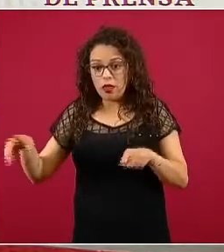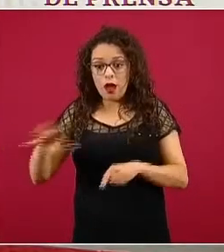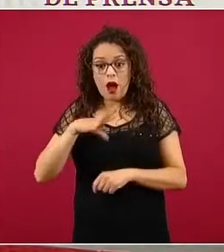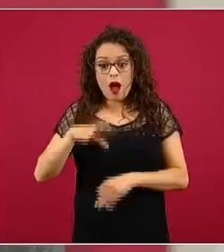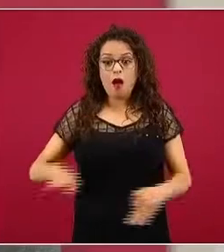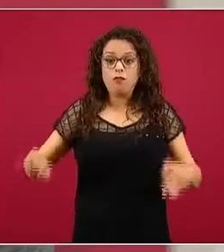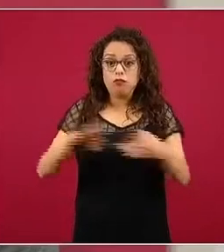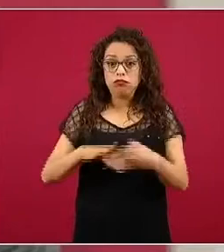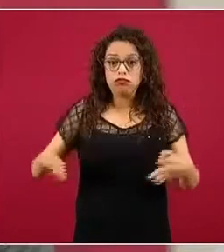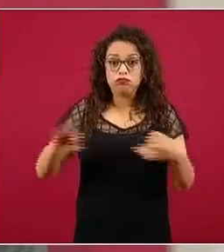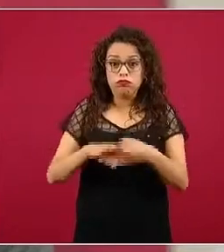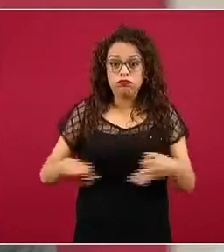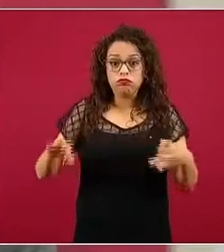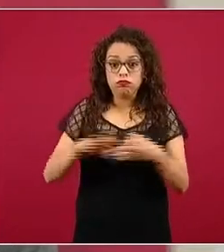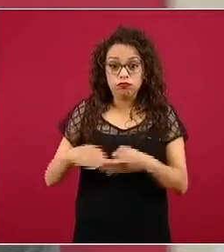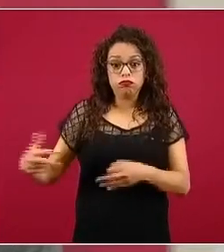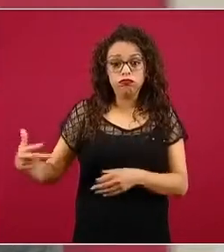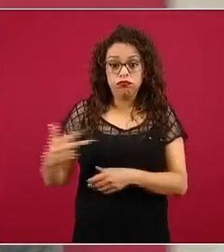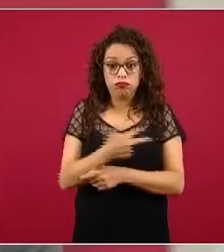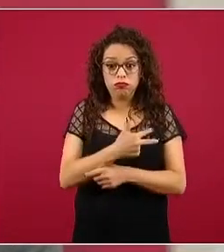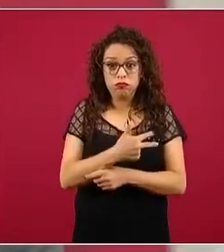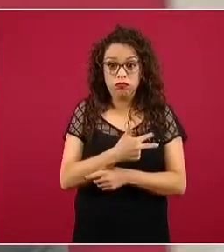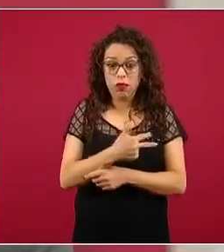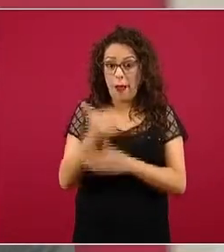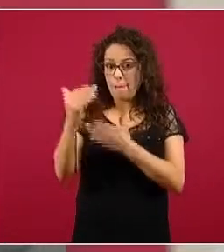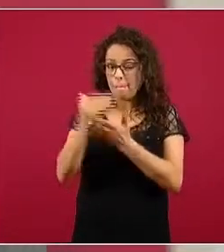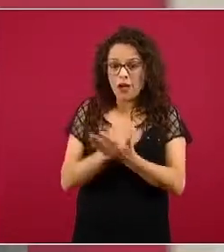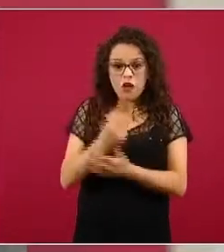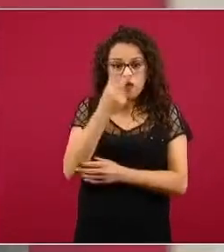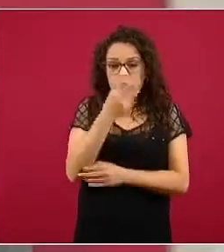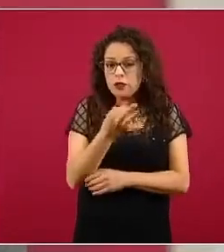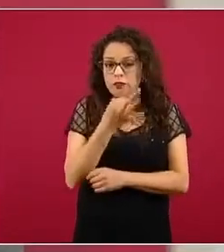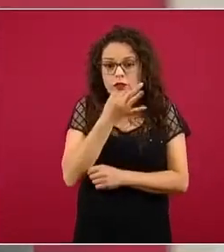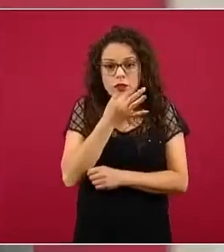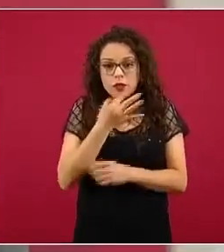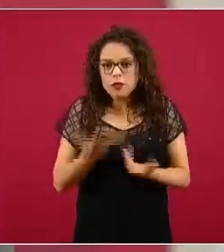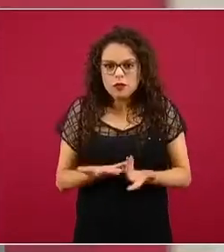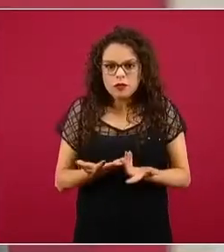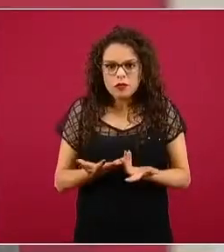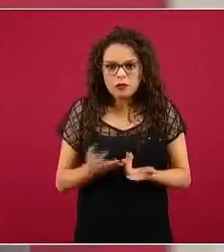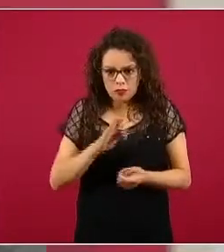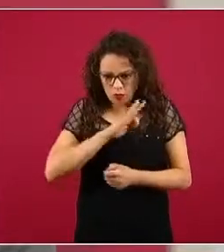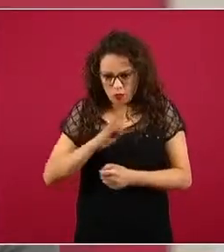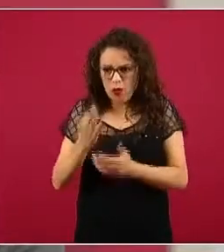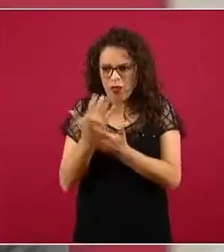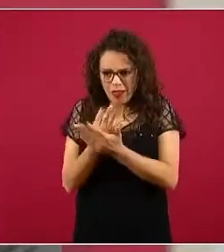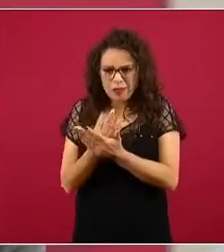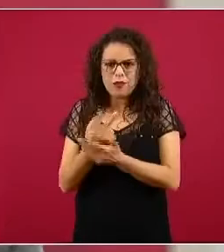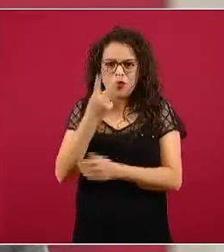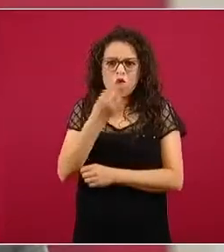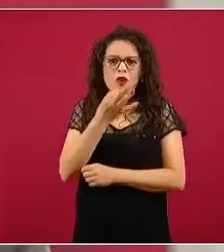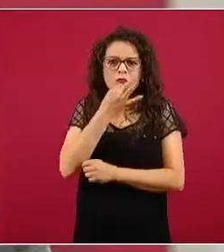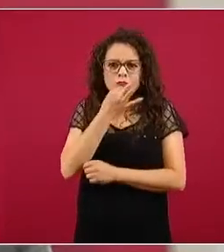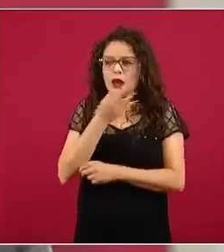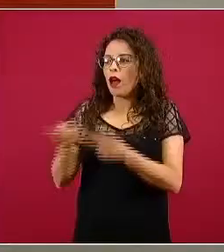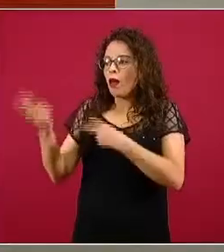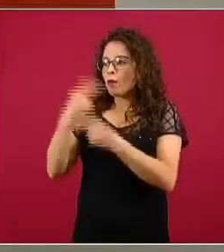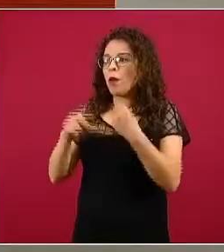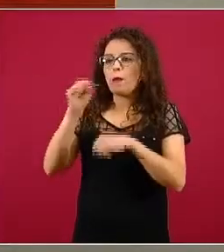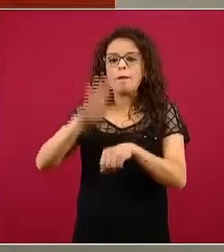frecuencia de paso que hay momentos que es de menos de 2 minutos, ¿no? Entonces, si uno espera, en 2 minutos es probable que llegue un autobús un poquito más vacío.